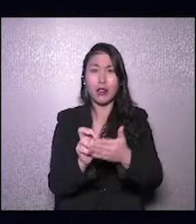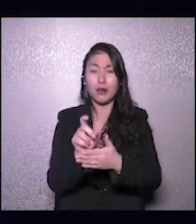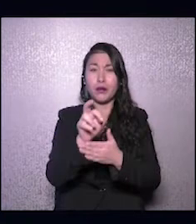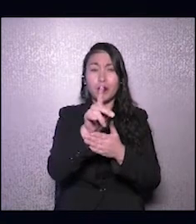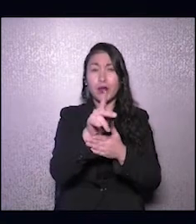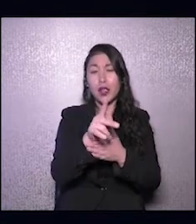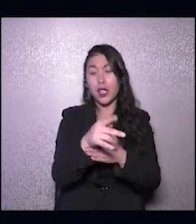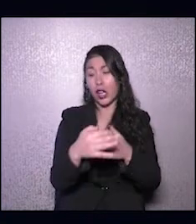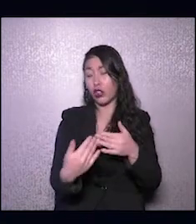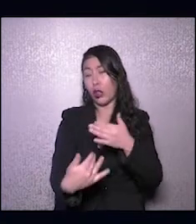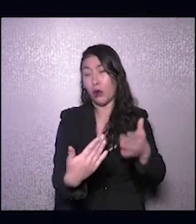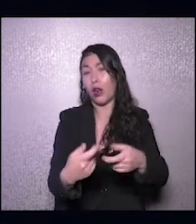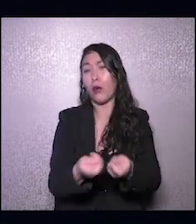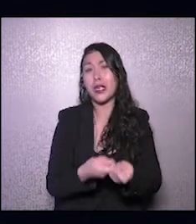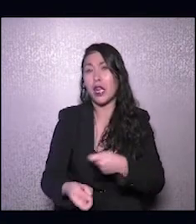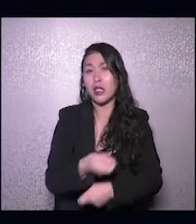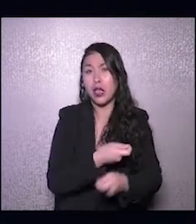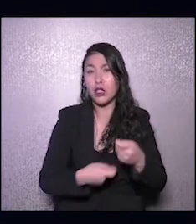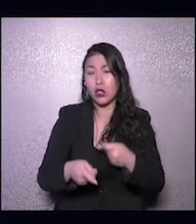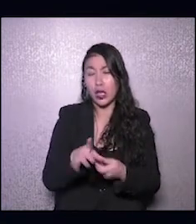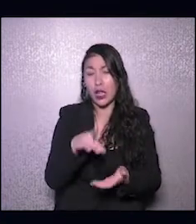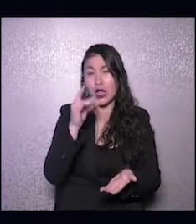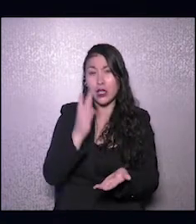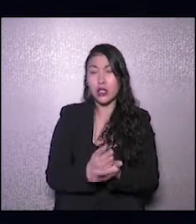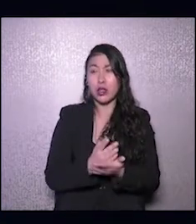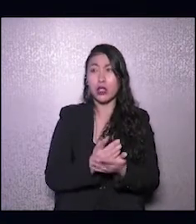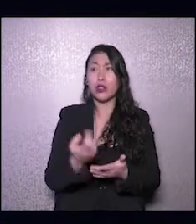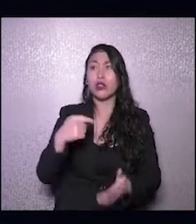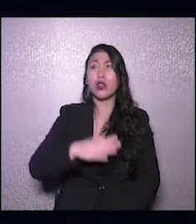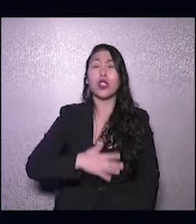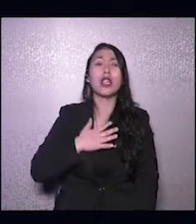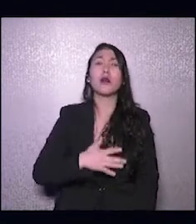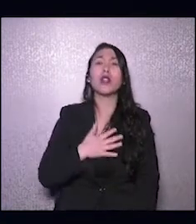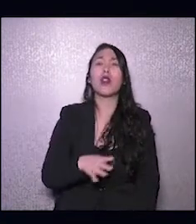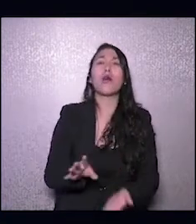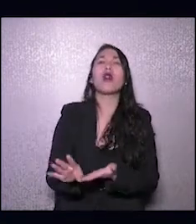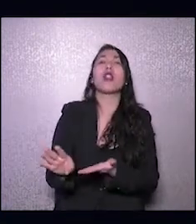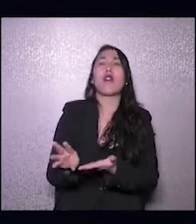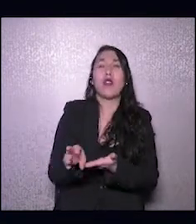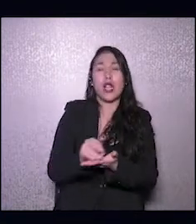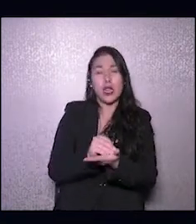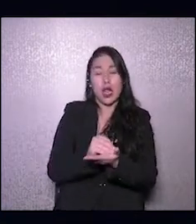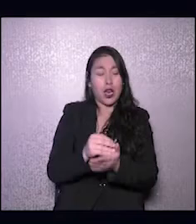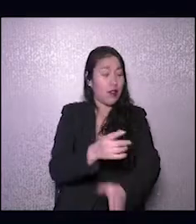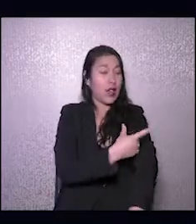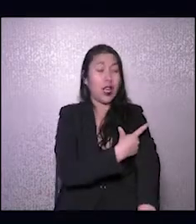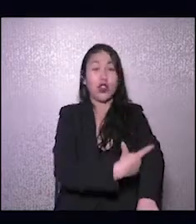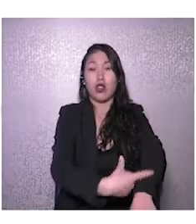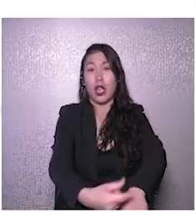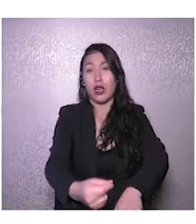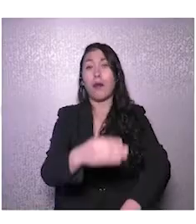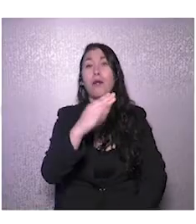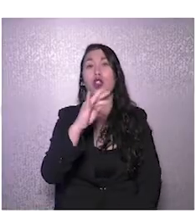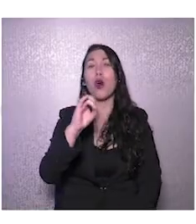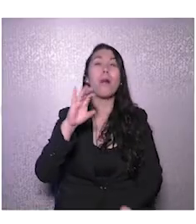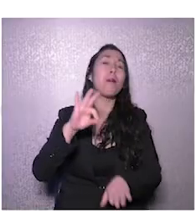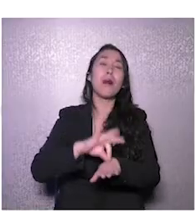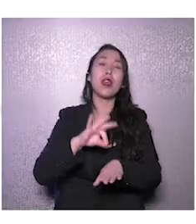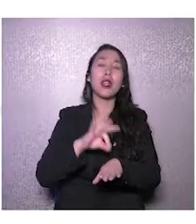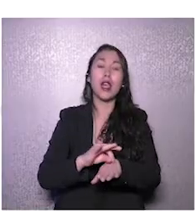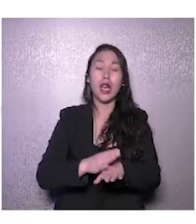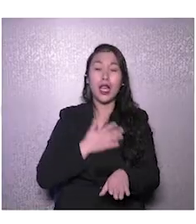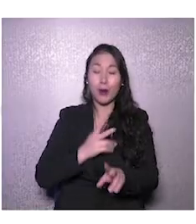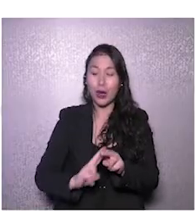comercialización de estas soluciones. Nosotros queremos ser un referente nacional en informática biomédica, ¿sí?, y queremos generar la